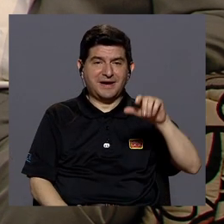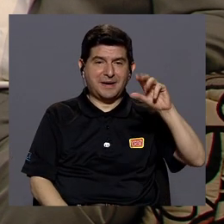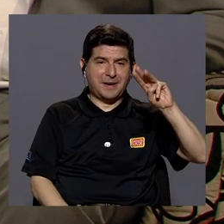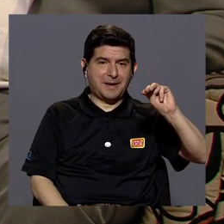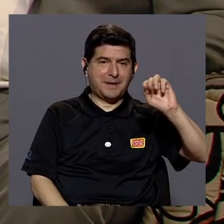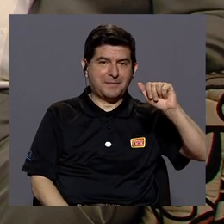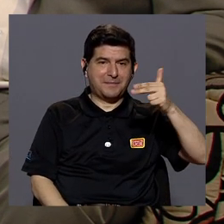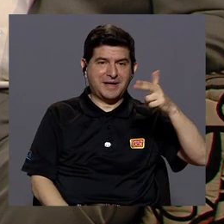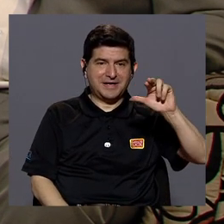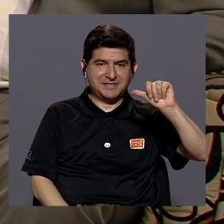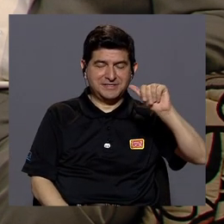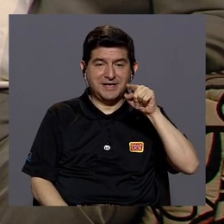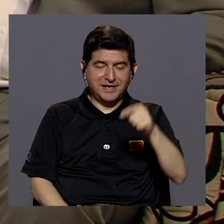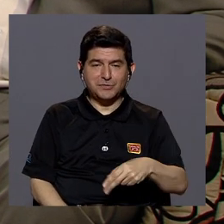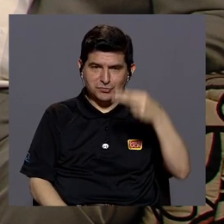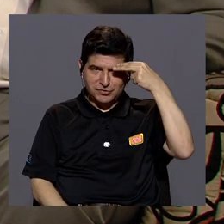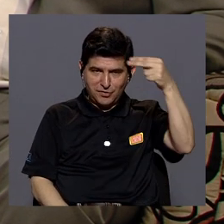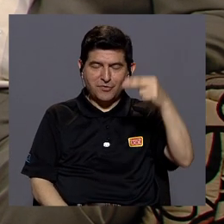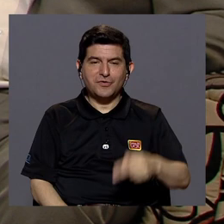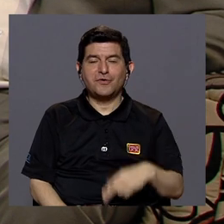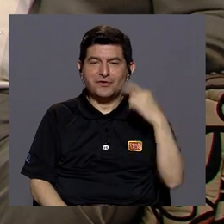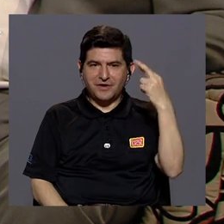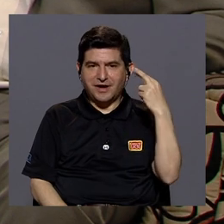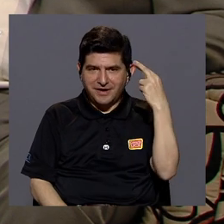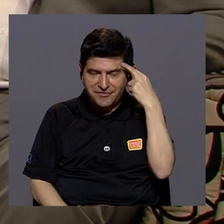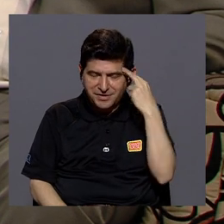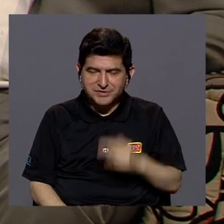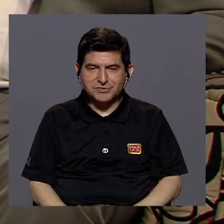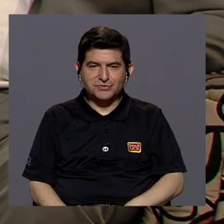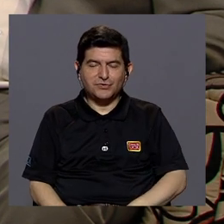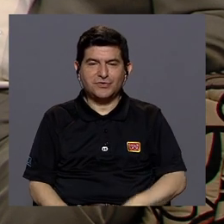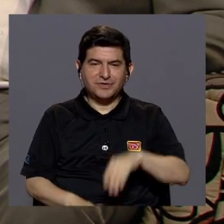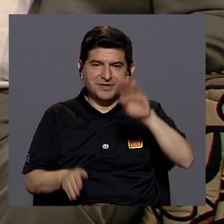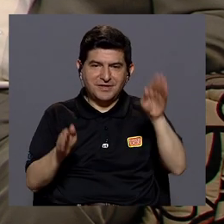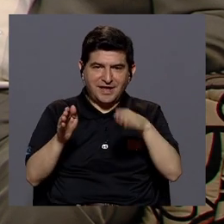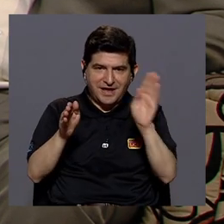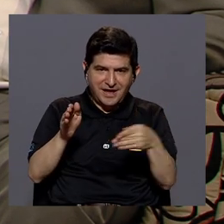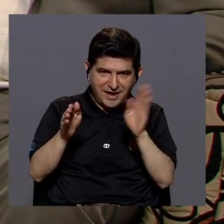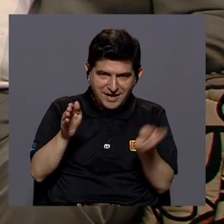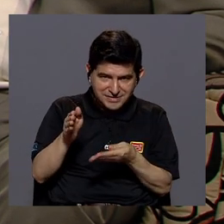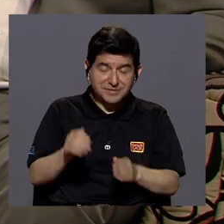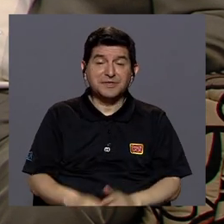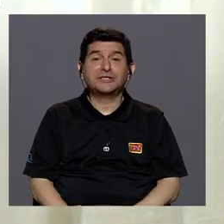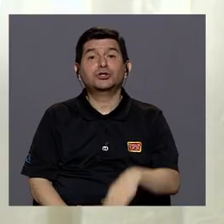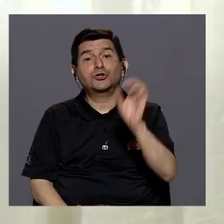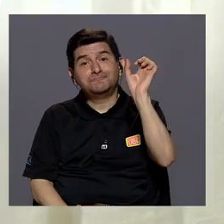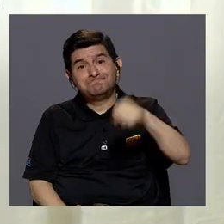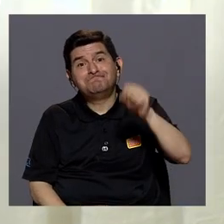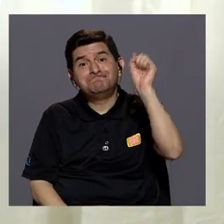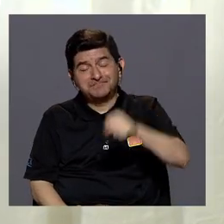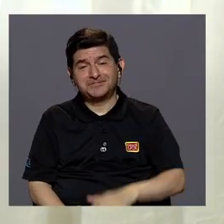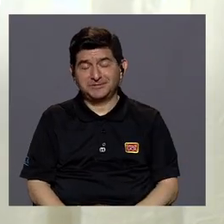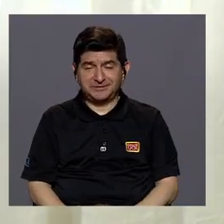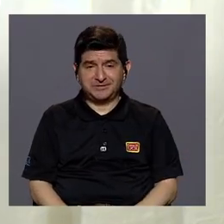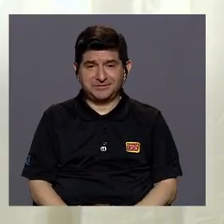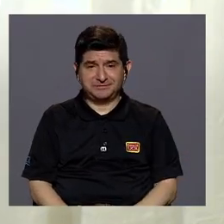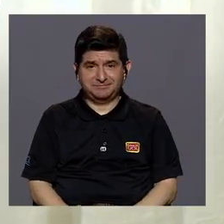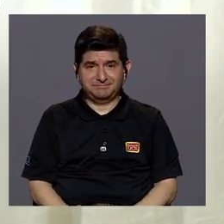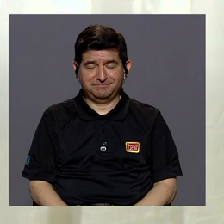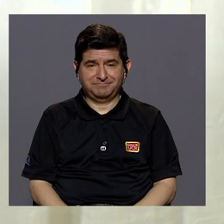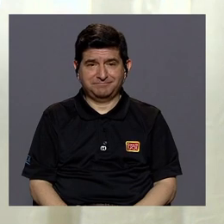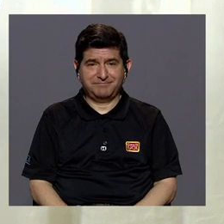Sí. Sobre el cemento. Sí, bueno. Porque le cayó polvo, decía usted. No, es